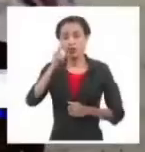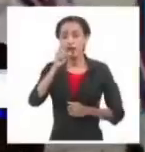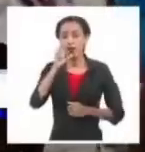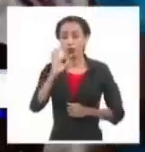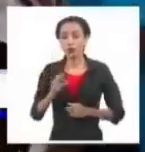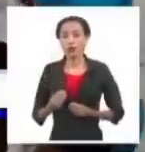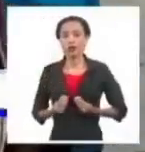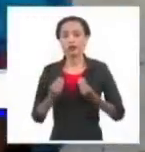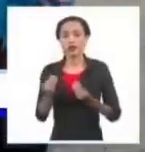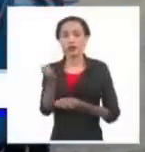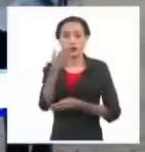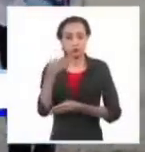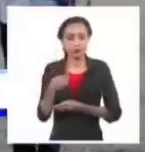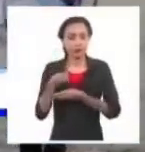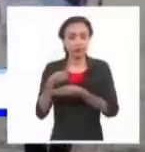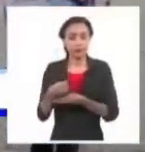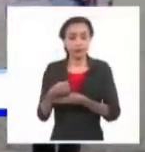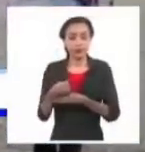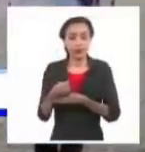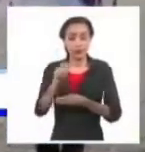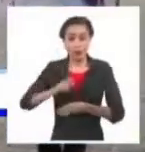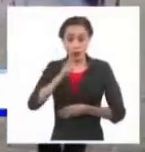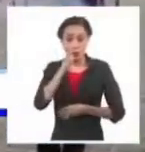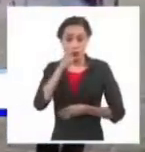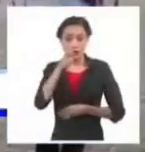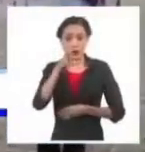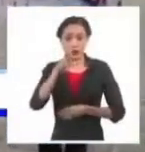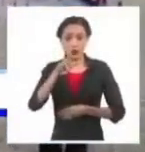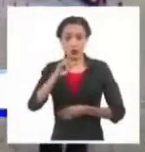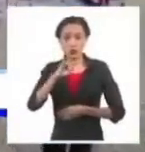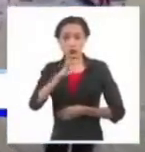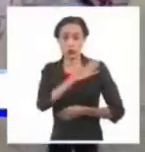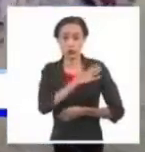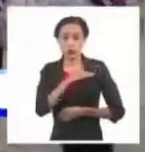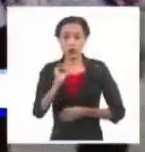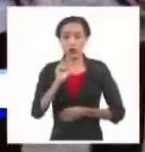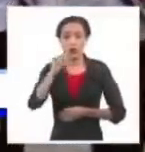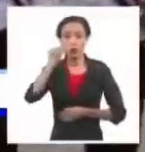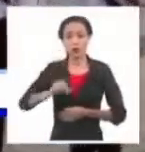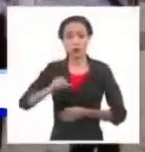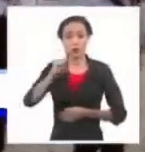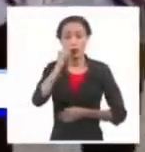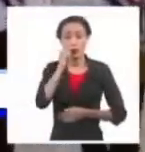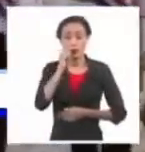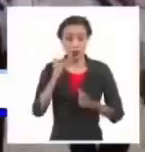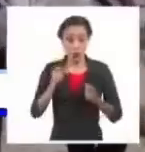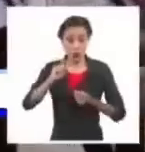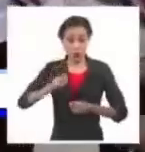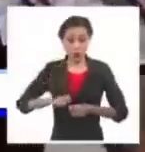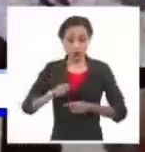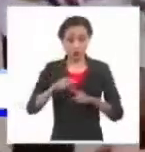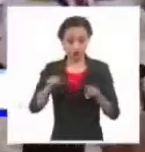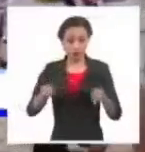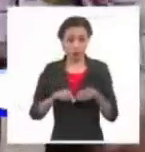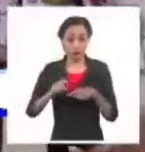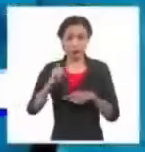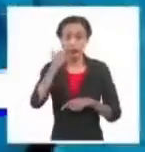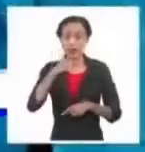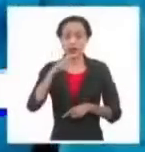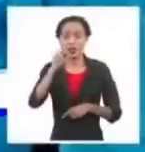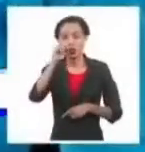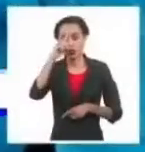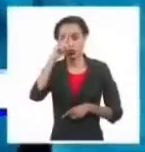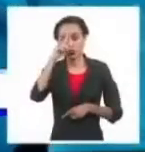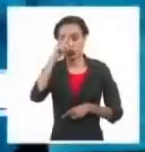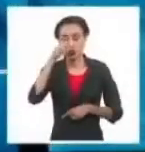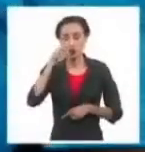claro ellos también tengan ti todos los días pero qué manera de gustarle a ello comprométete firma aquí que tú no te va a ir